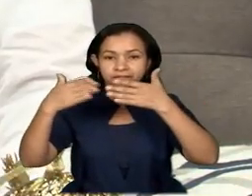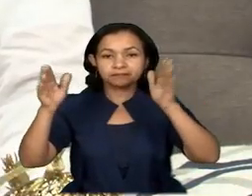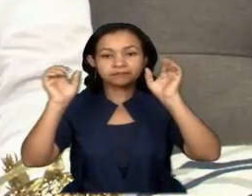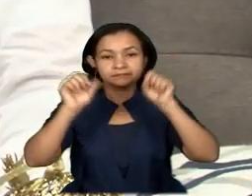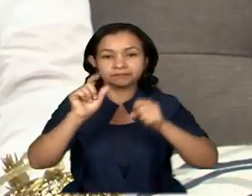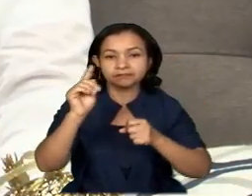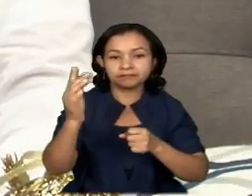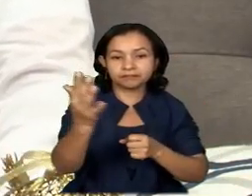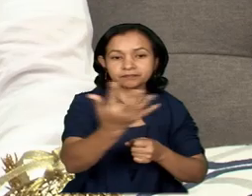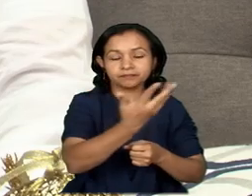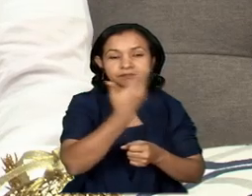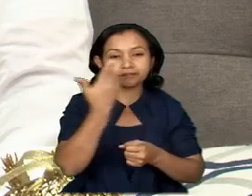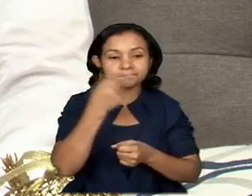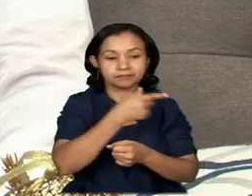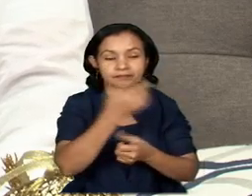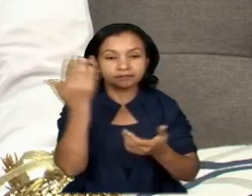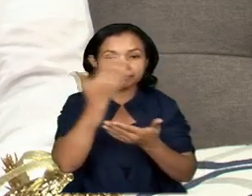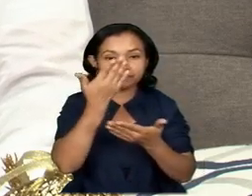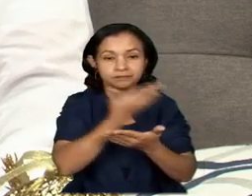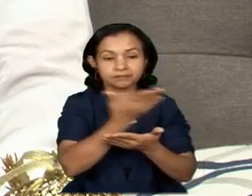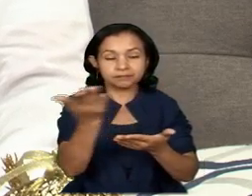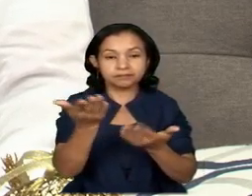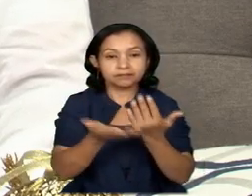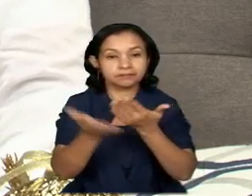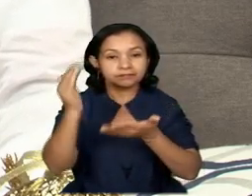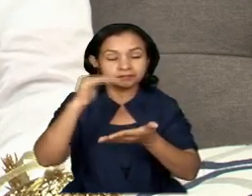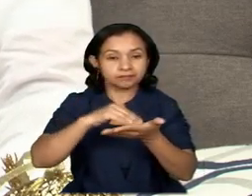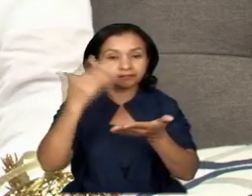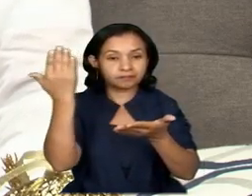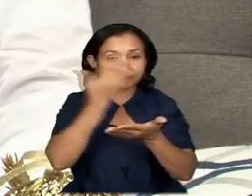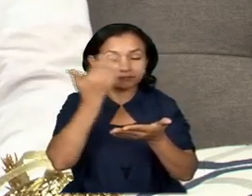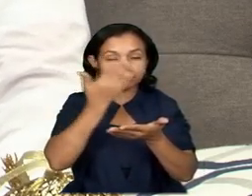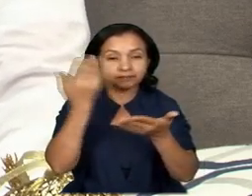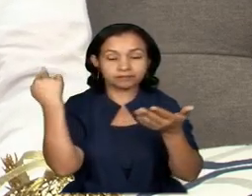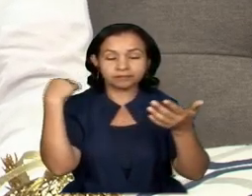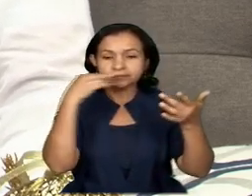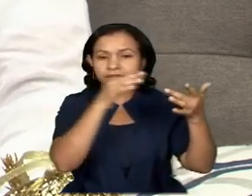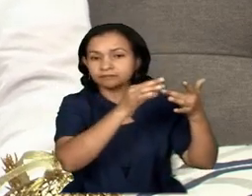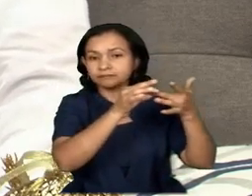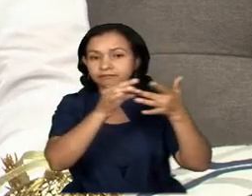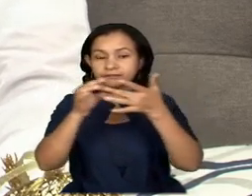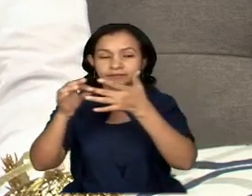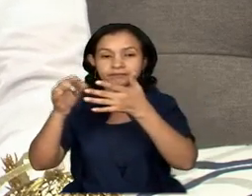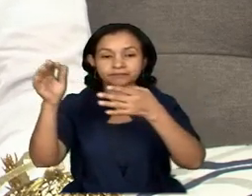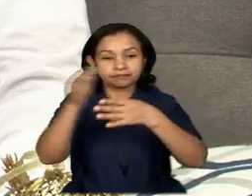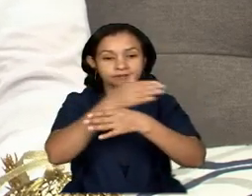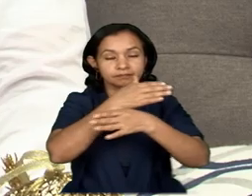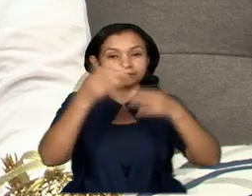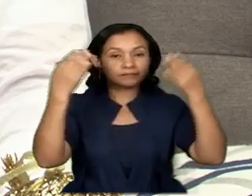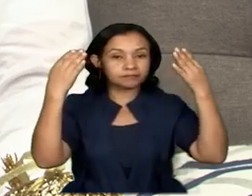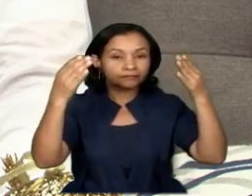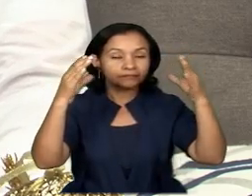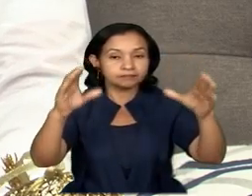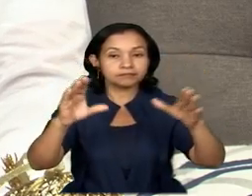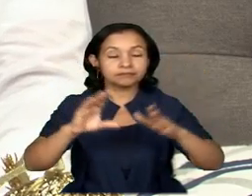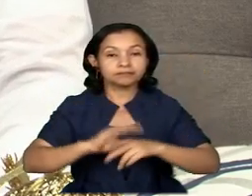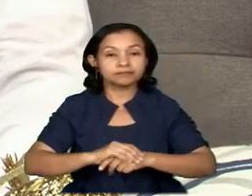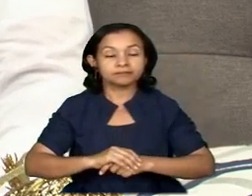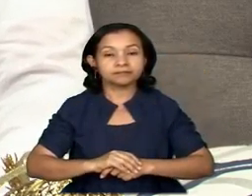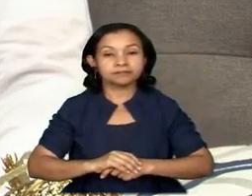esta generación también regrese al campo, siendo profesionales en todas las alternativas y disciplinas